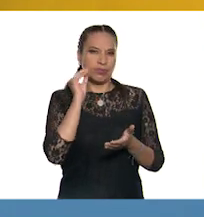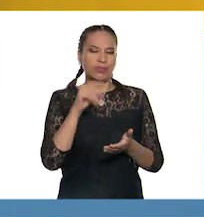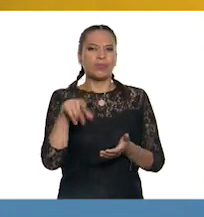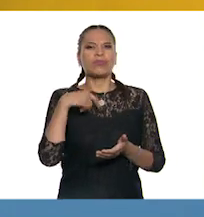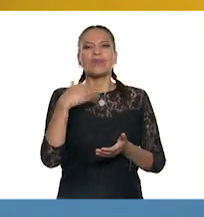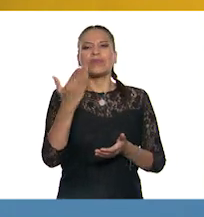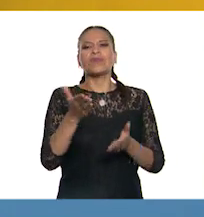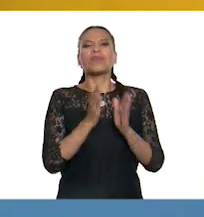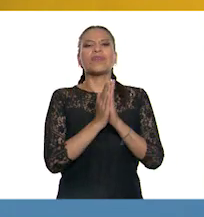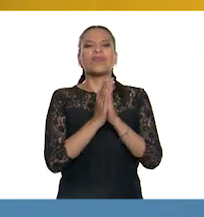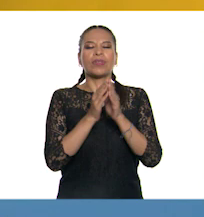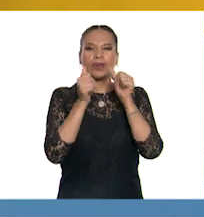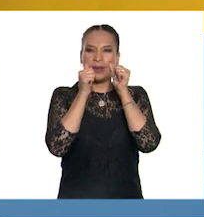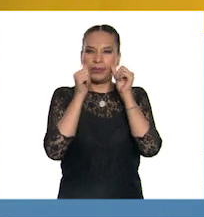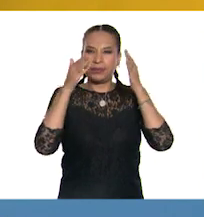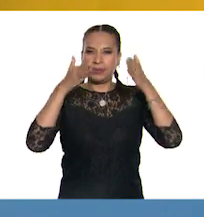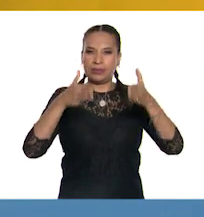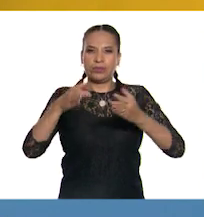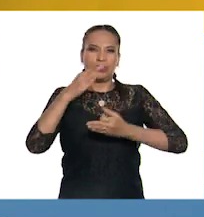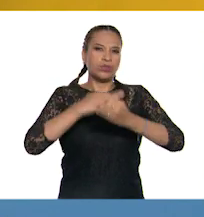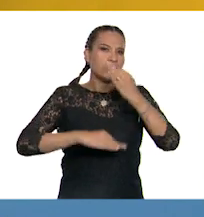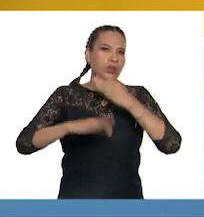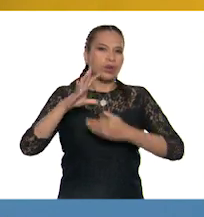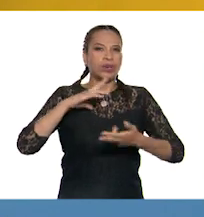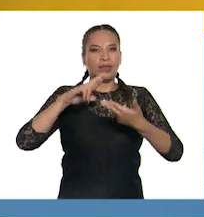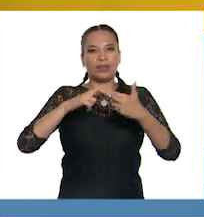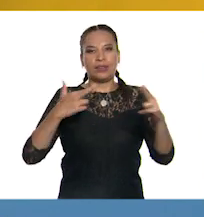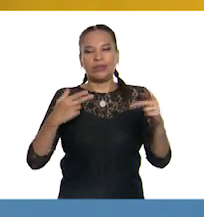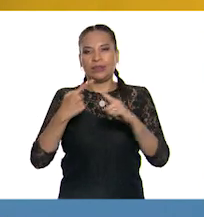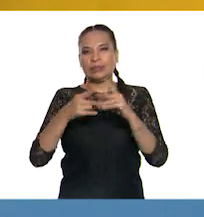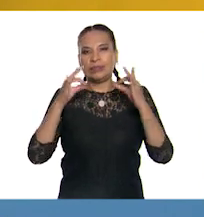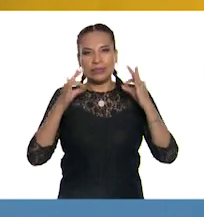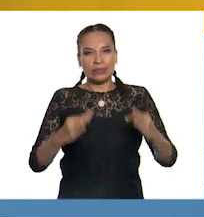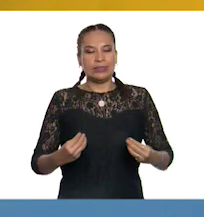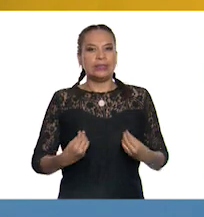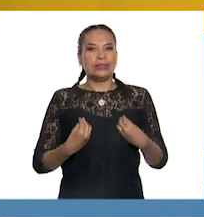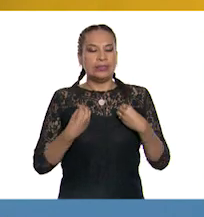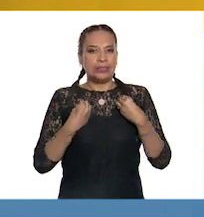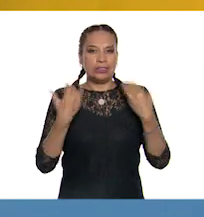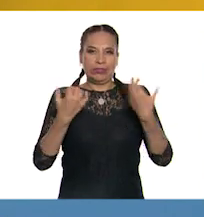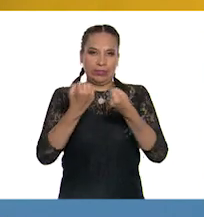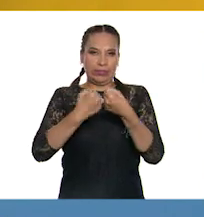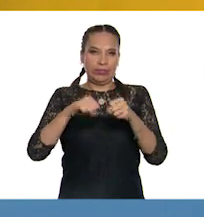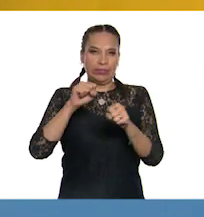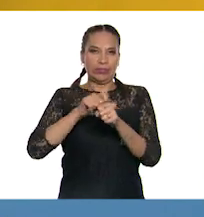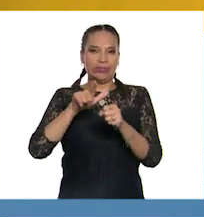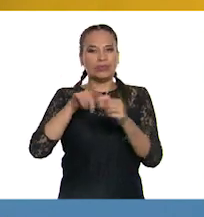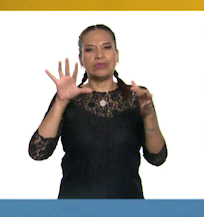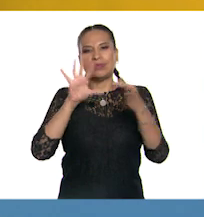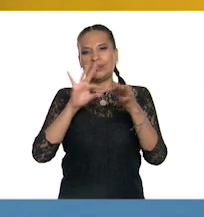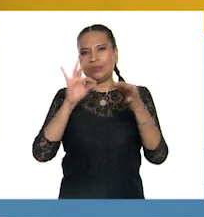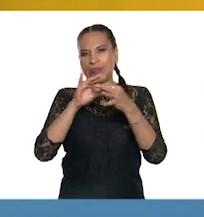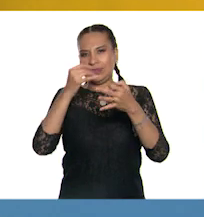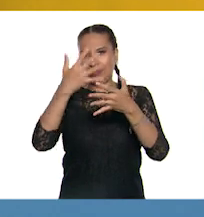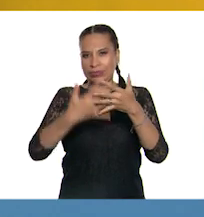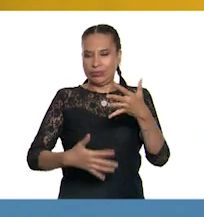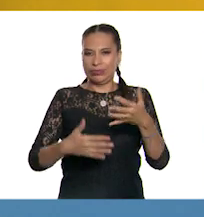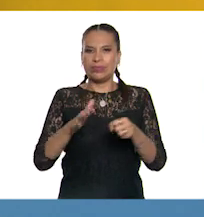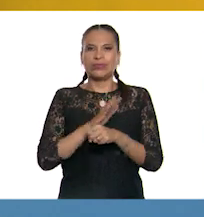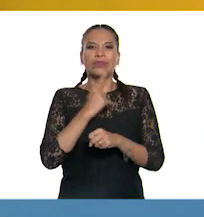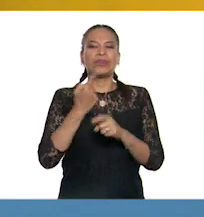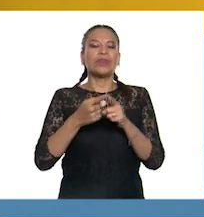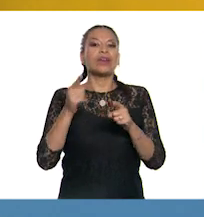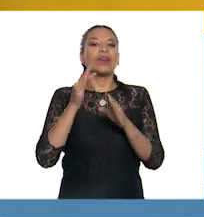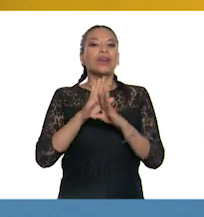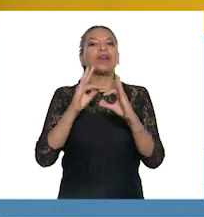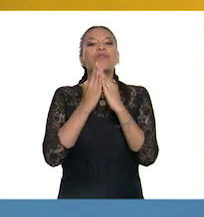por favor que centren su atención en todo lo relacionado con la realidad social que se describe en el texto, es decir, en